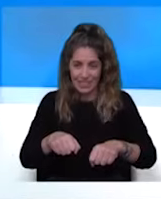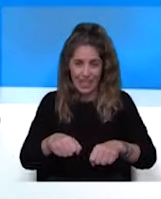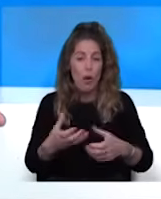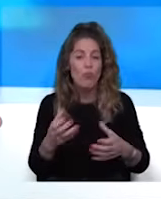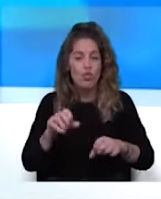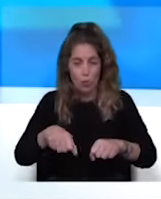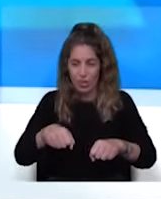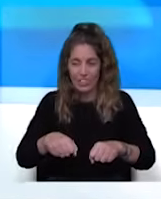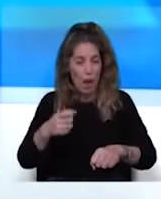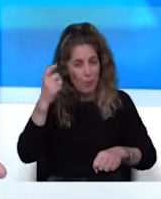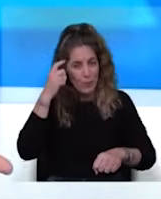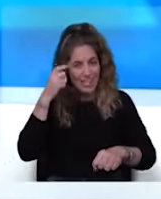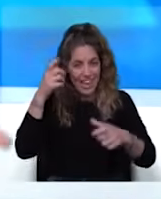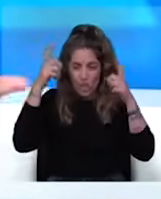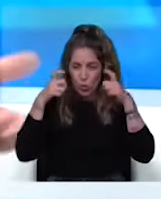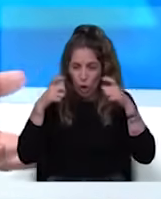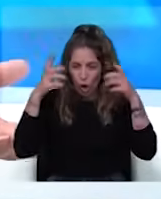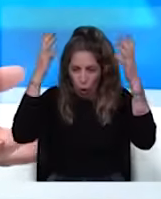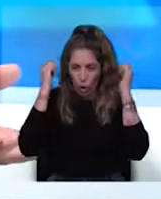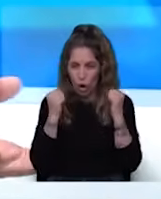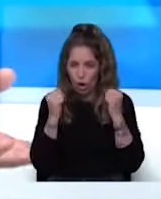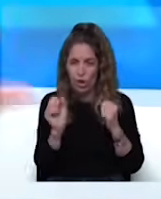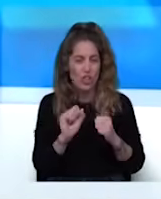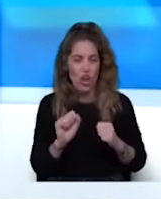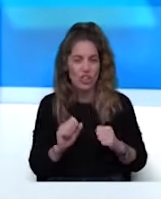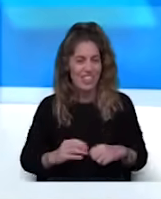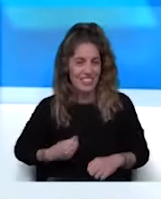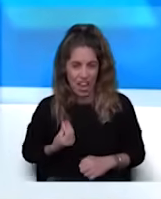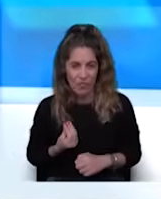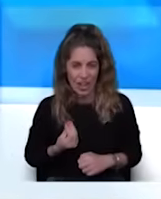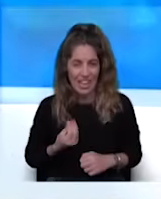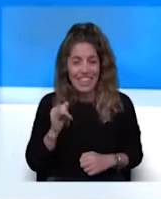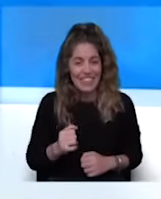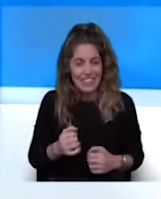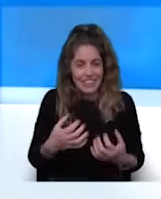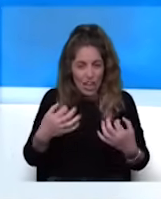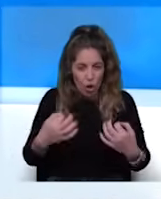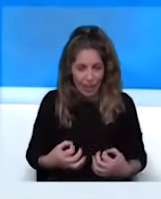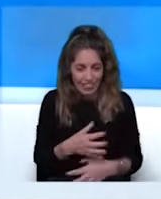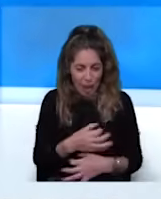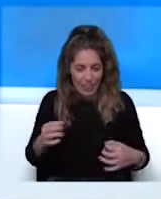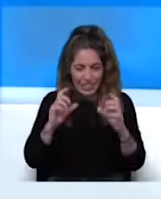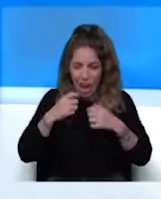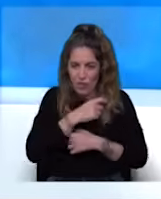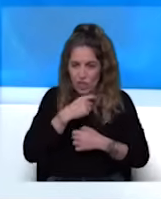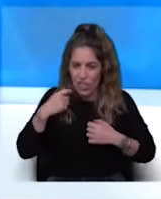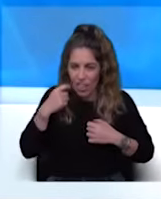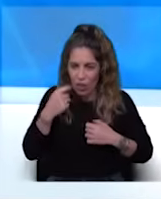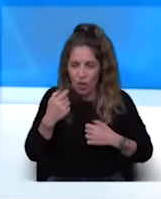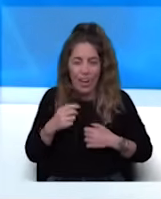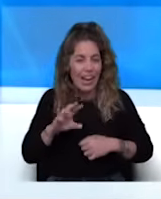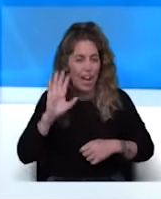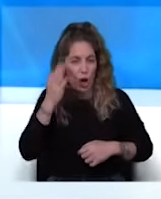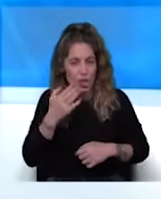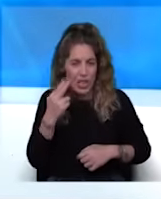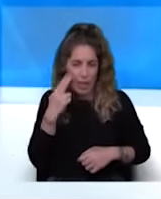motociclistas piensan que es un gorro un gorro no te salva por lo tanto tiene que estar correctamente abrochado entonces reconocer